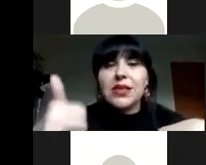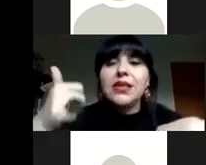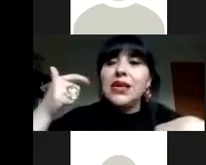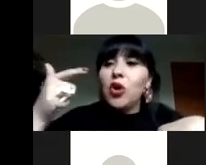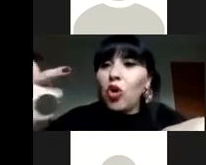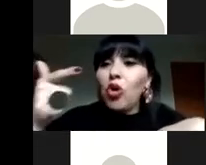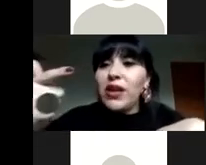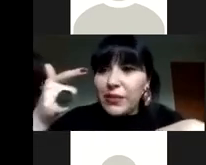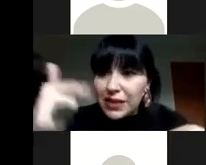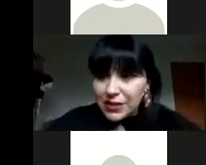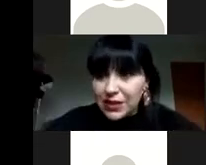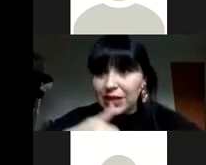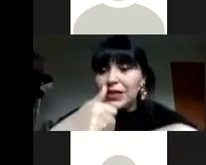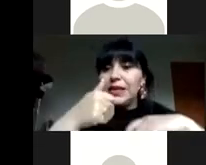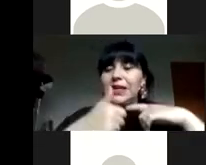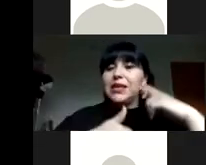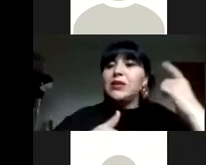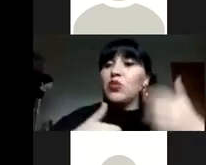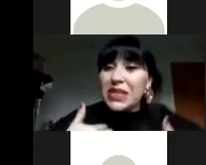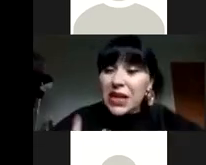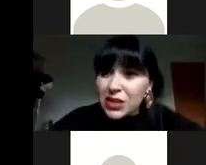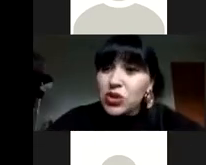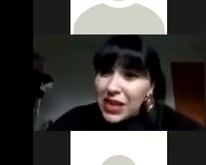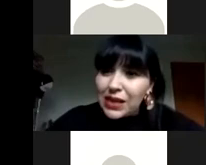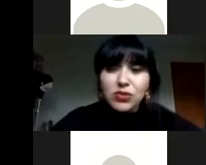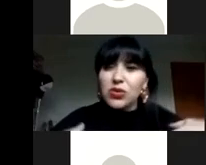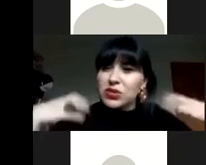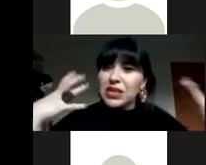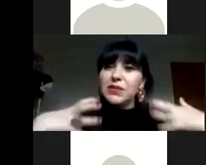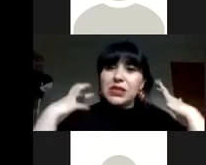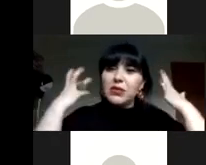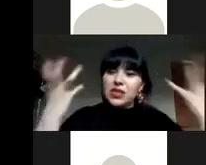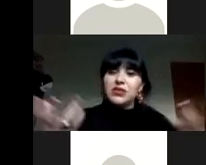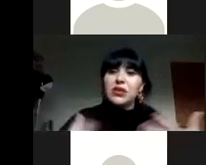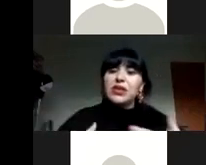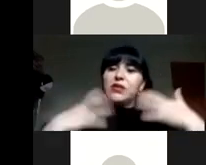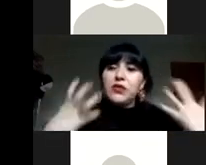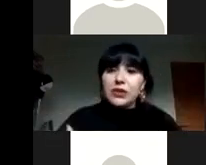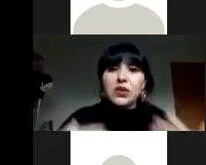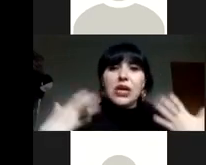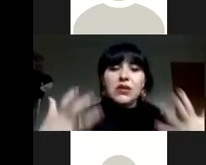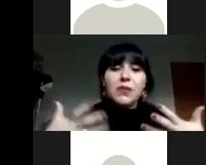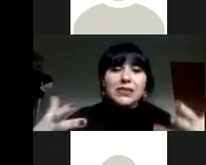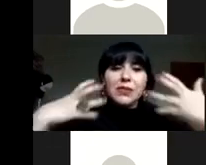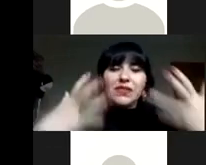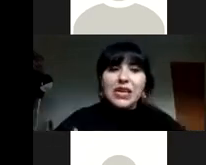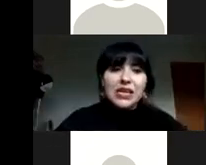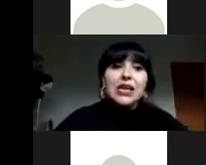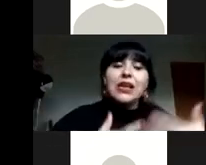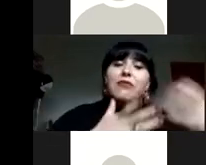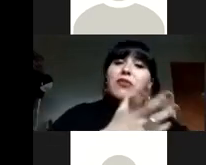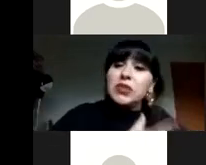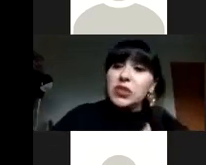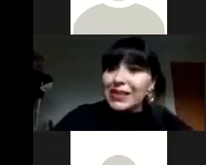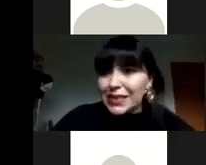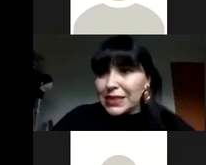OPS, OMS, nuestras redes sociales, nosotros constantemente estamos dando información, @esperanzapreviene,